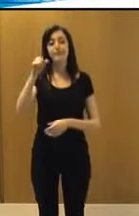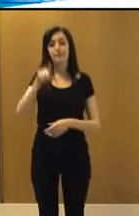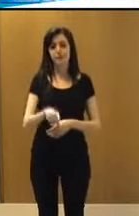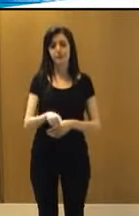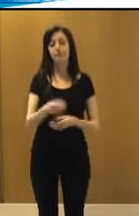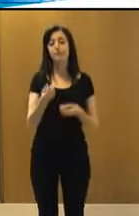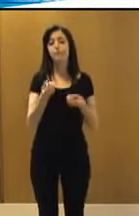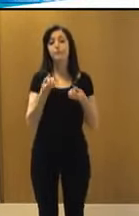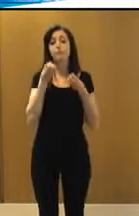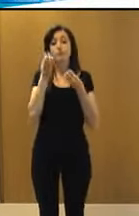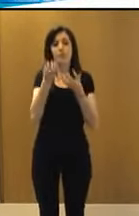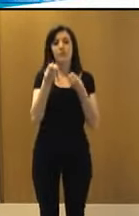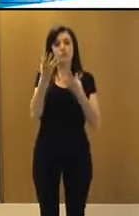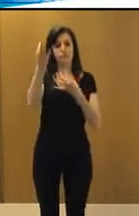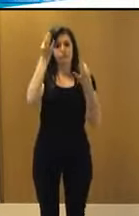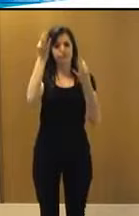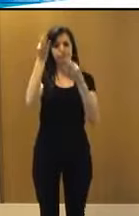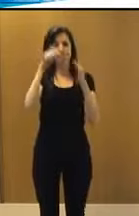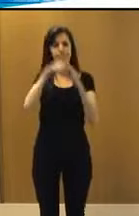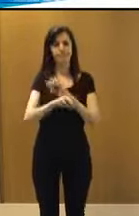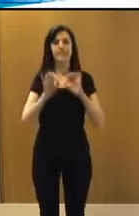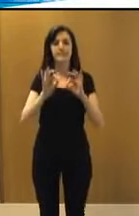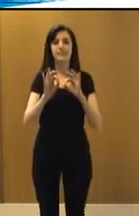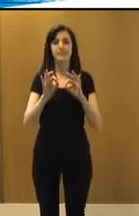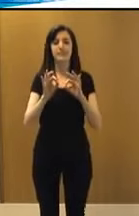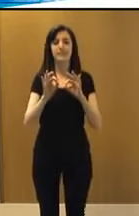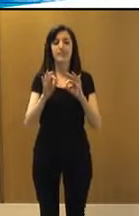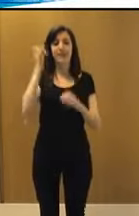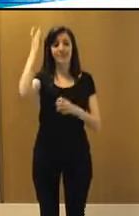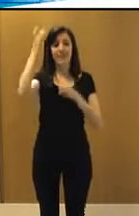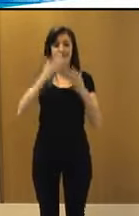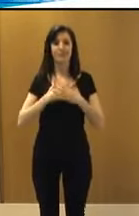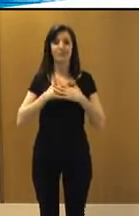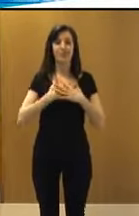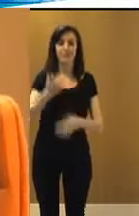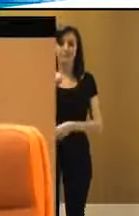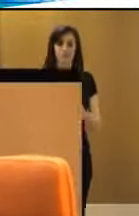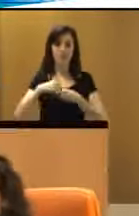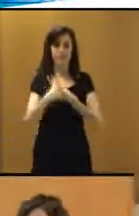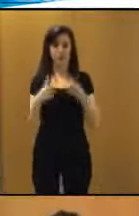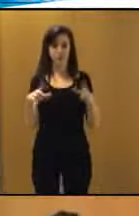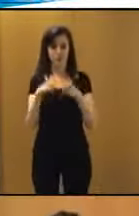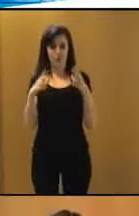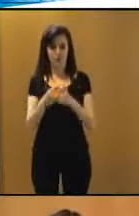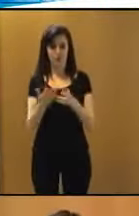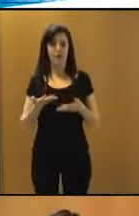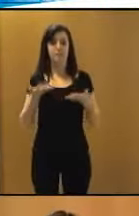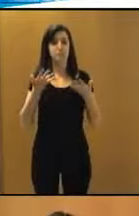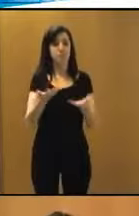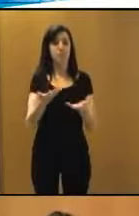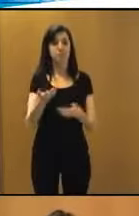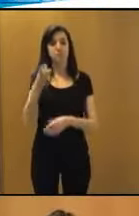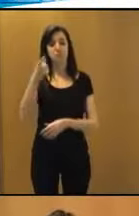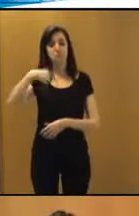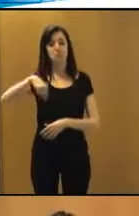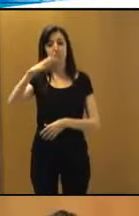También pues teníamos, por ejemplo, información detallada sobre la oferta de actividades de voluntariado y de participación social. Pues